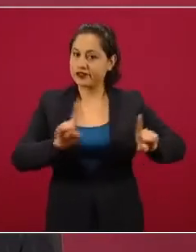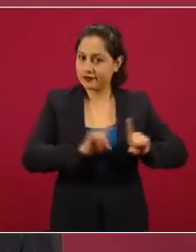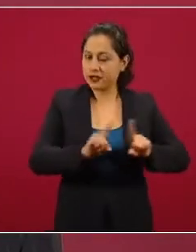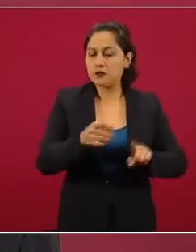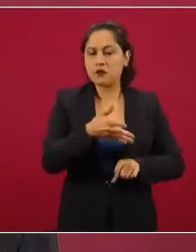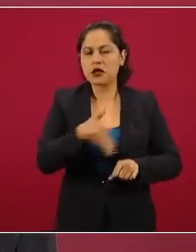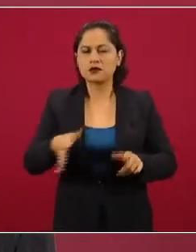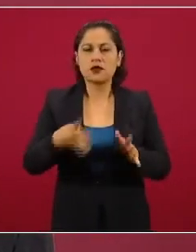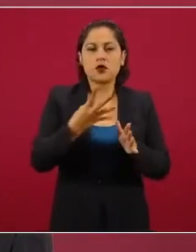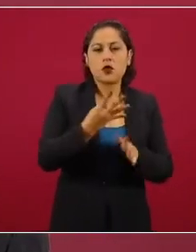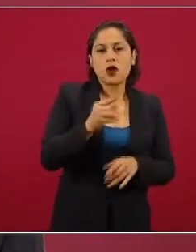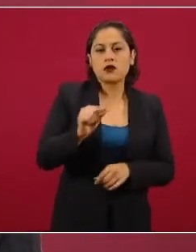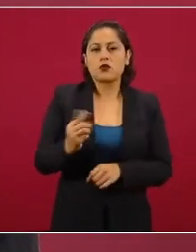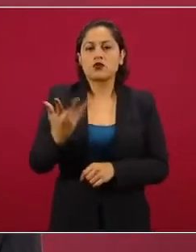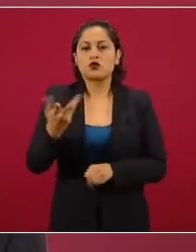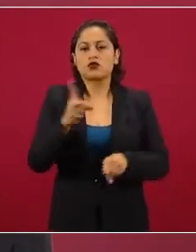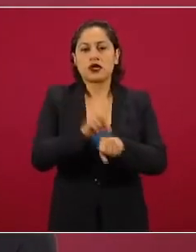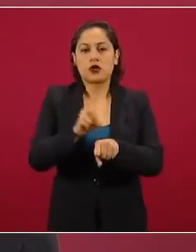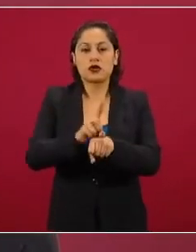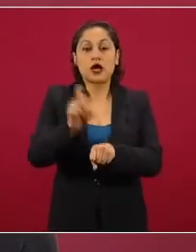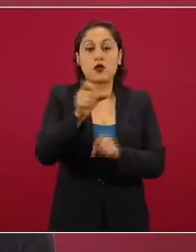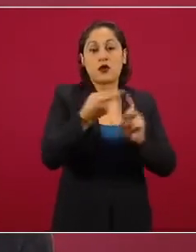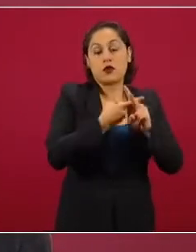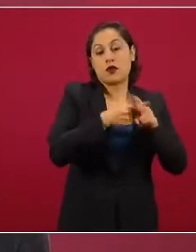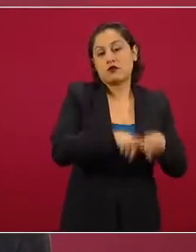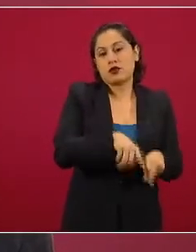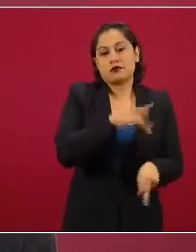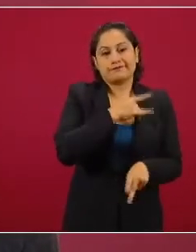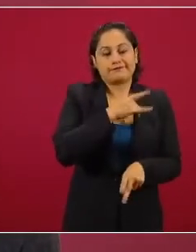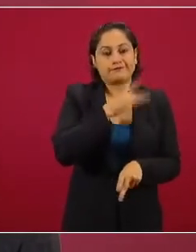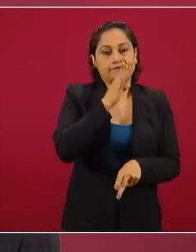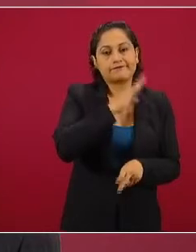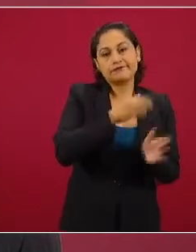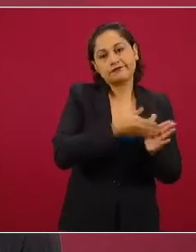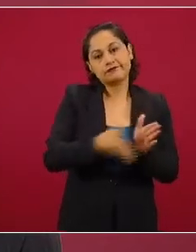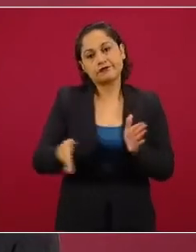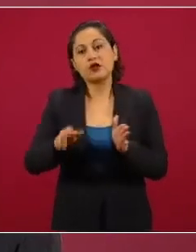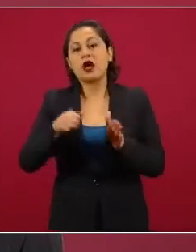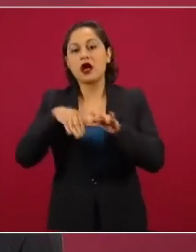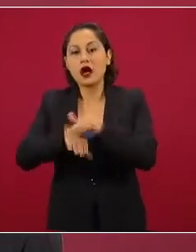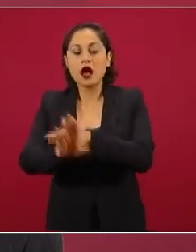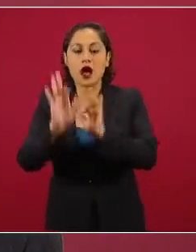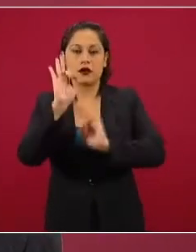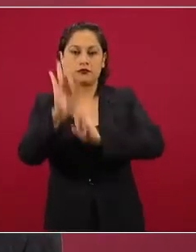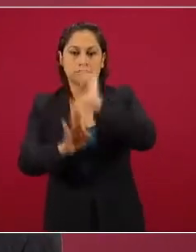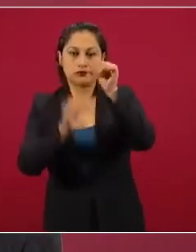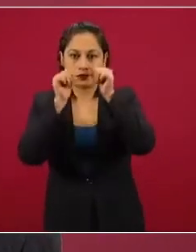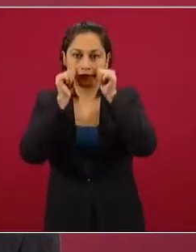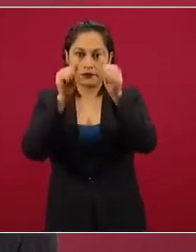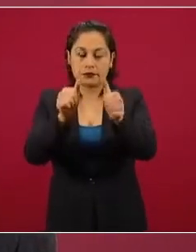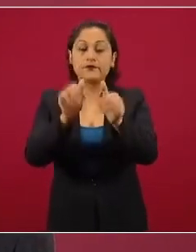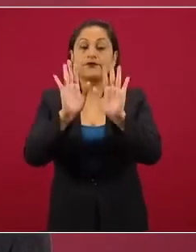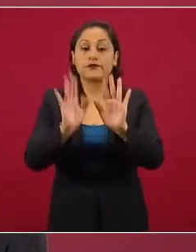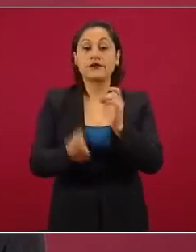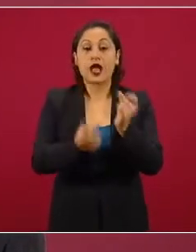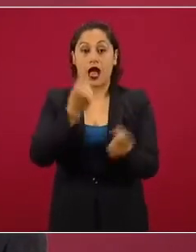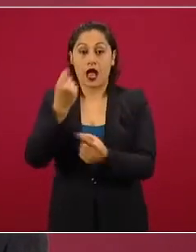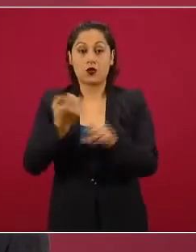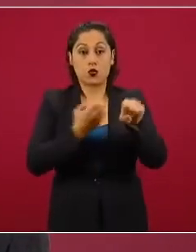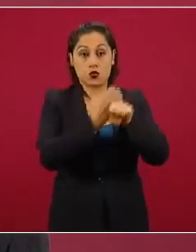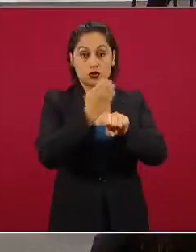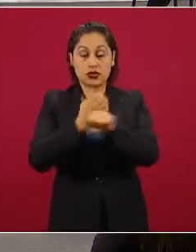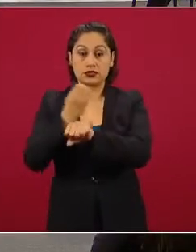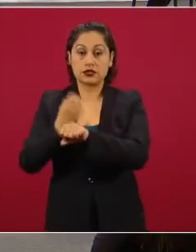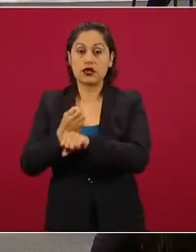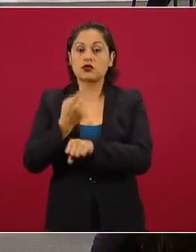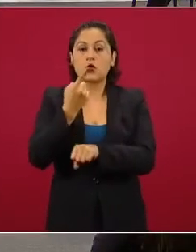4.5 días entre el inicio de los síntomas y la atención. En algunas entidades hay menos de un día